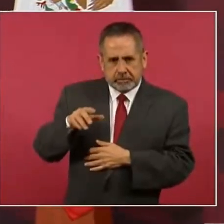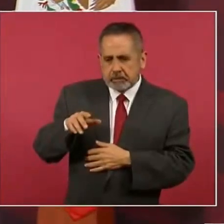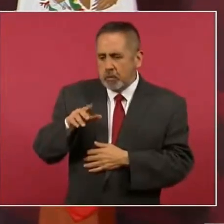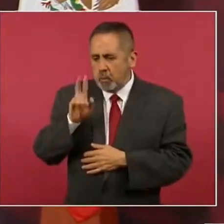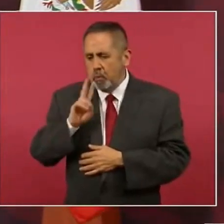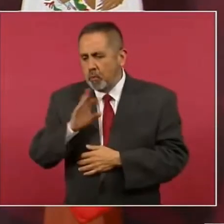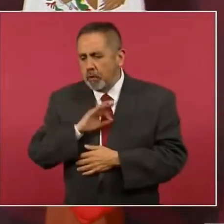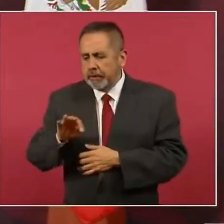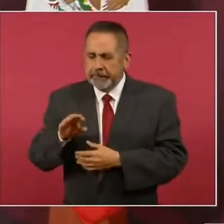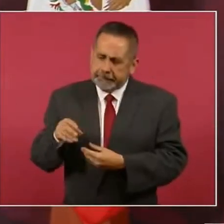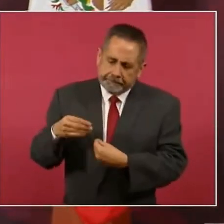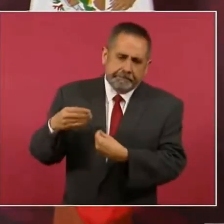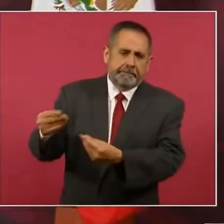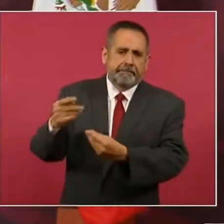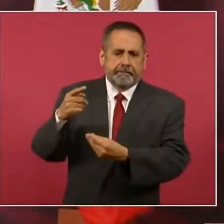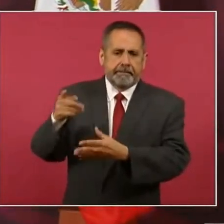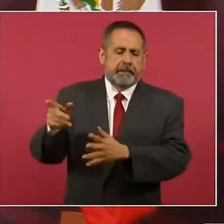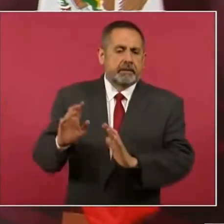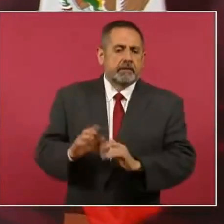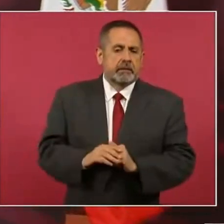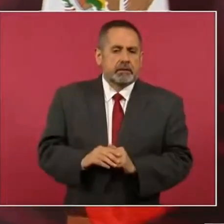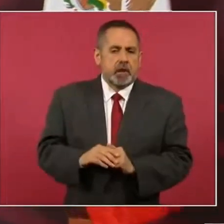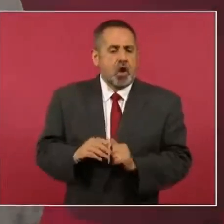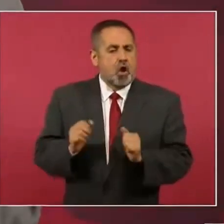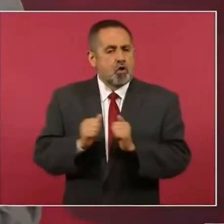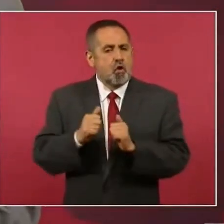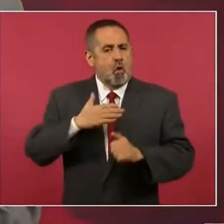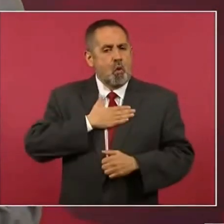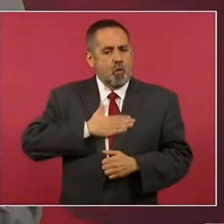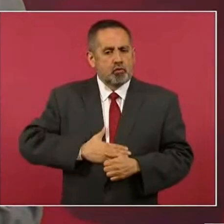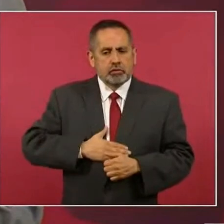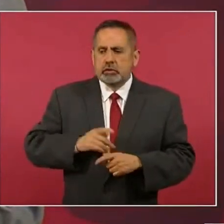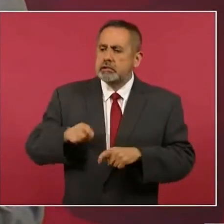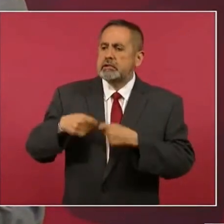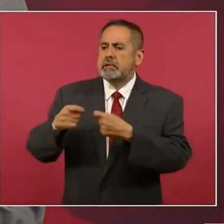hacer y hacer justicia agraria,